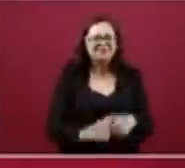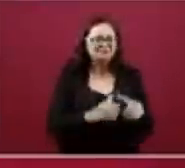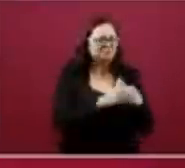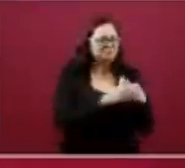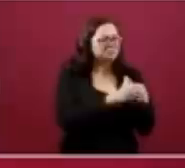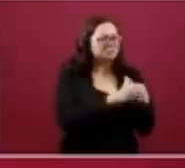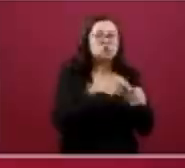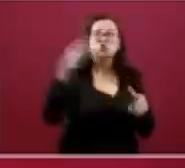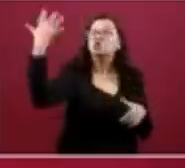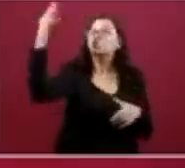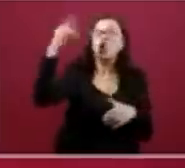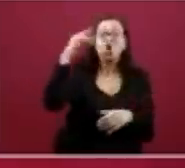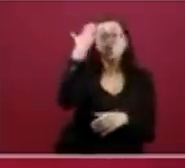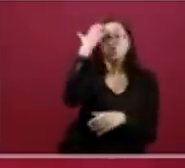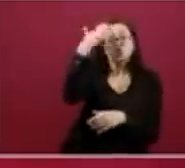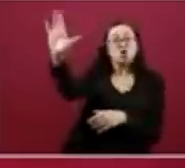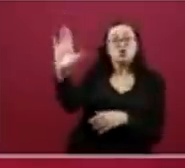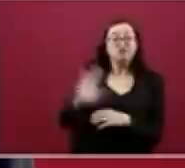nunca les da el sol,